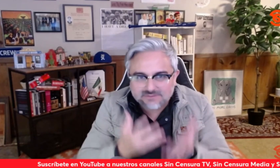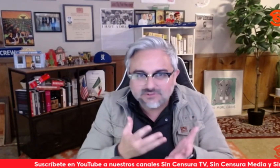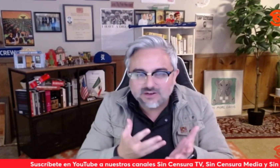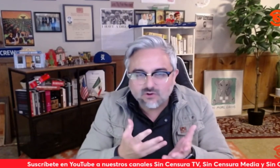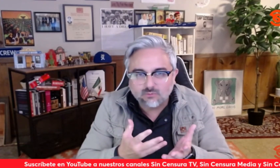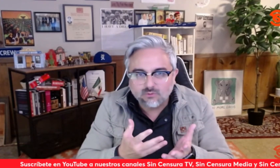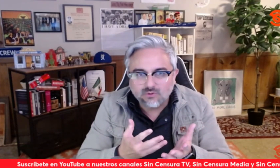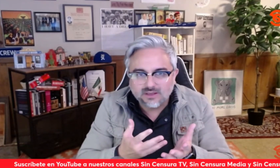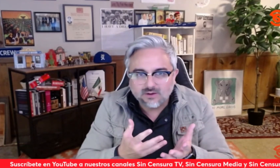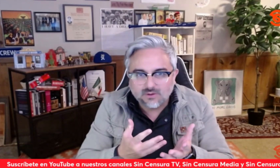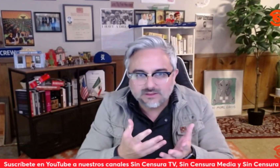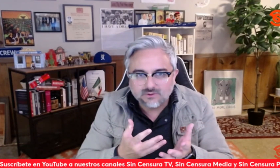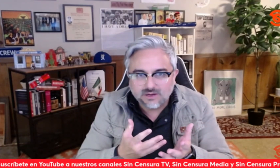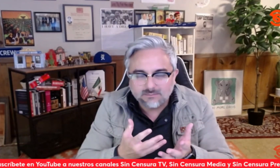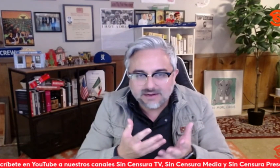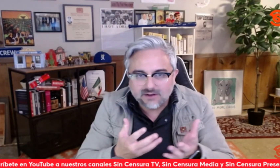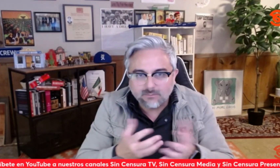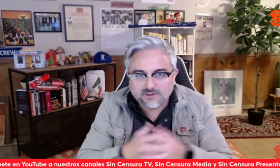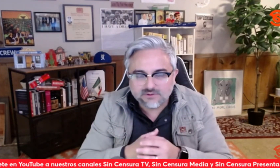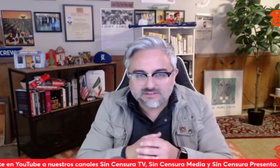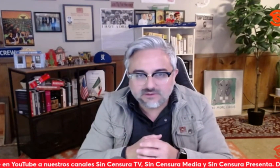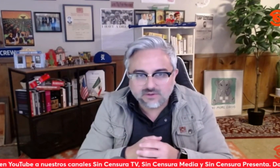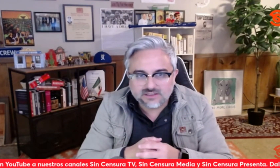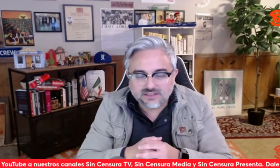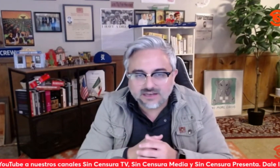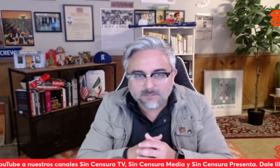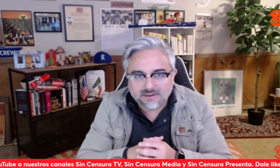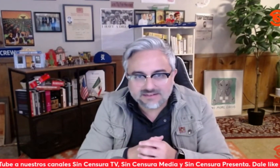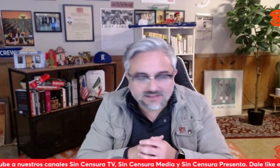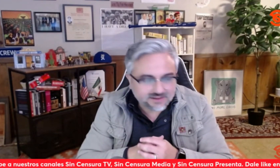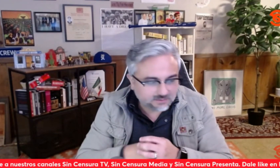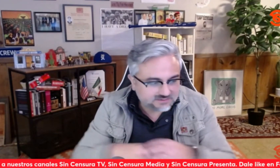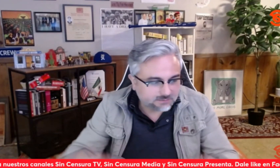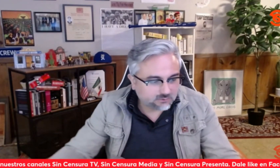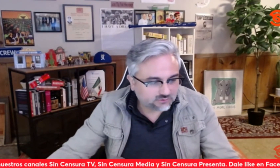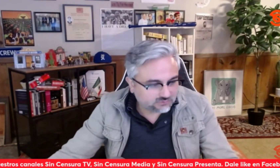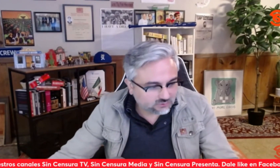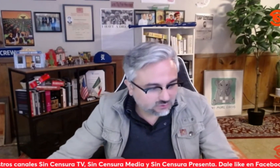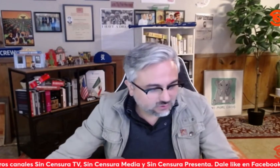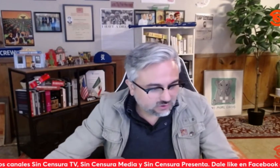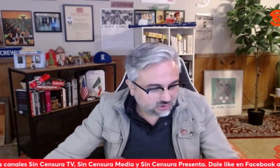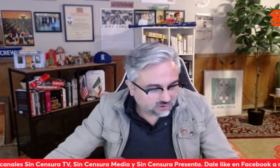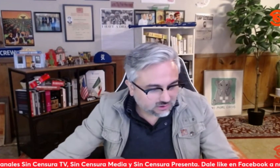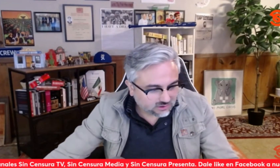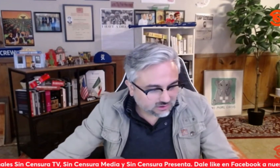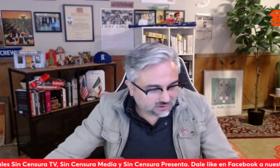para mí esto es el colmo en cuanto al manejo periodístico que tiene la empanizada revista Proceso.